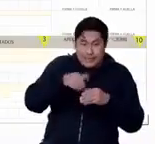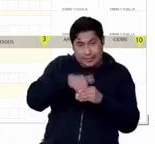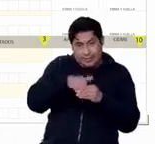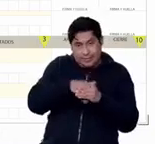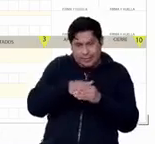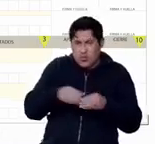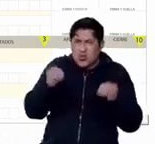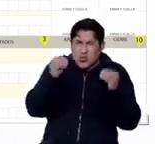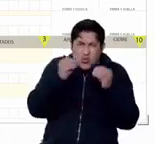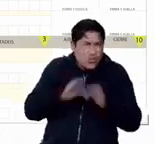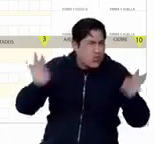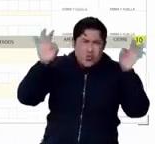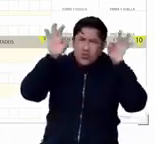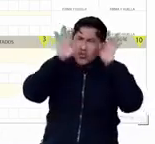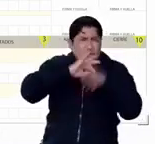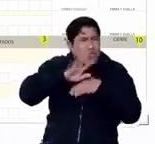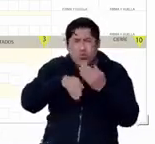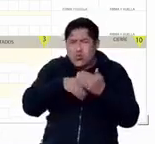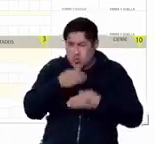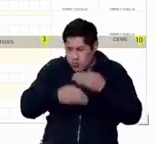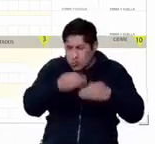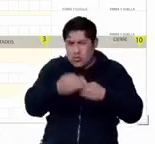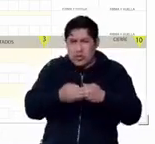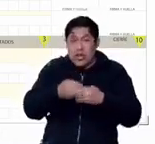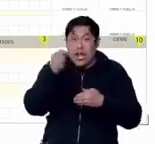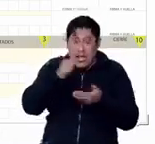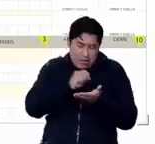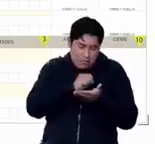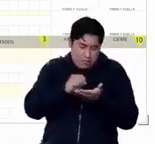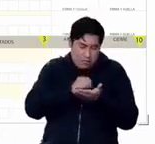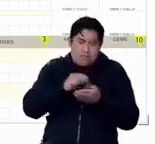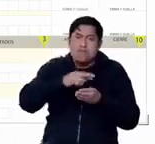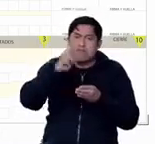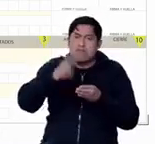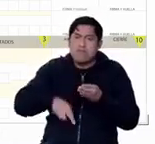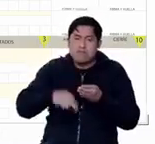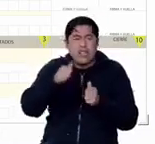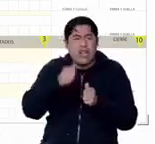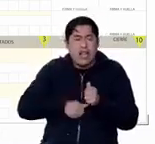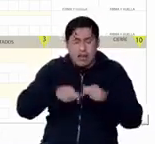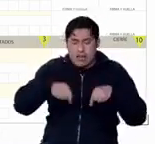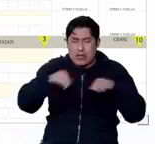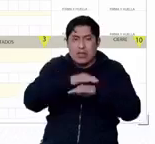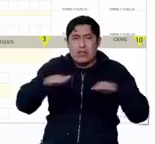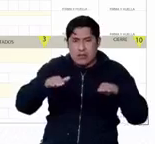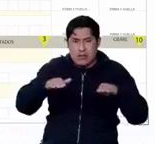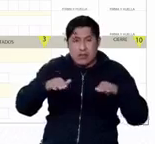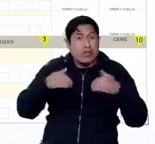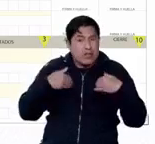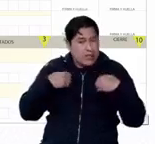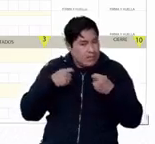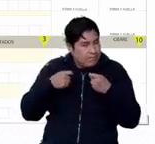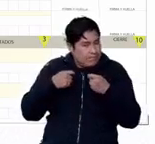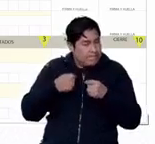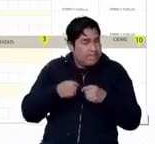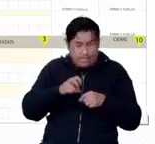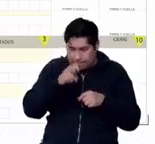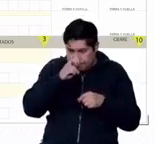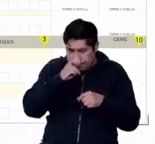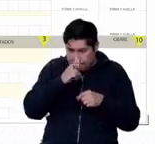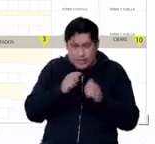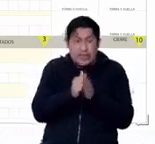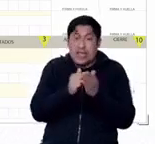El acta electoral es el documento más importante de todo el proceso electoral. Ahí se registran los resultados de cada mesa de sufragio y tienen medidas de